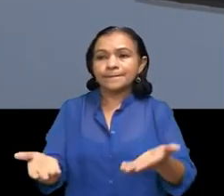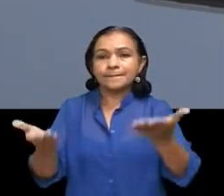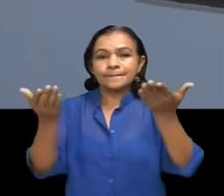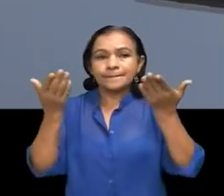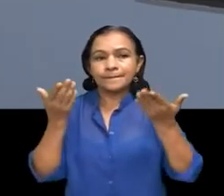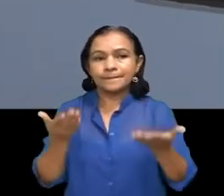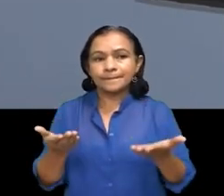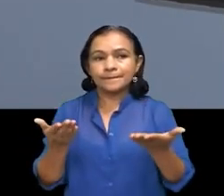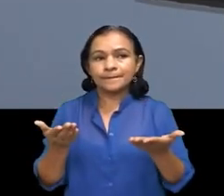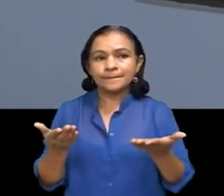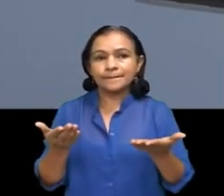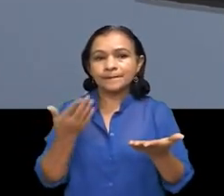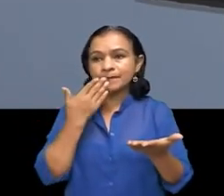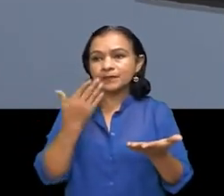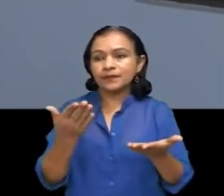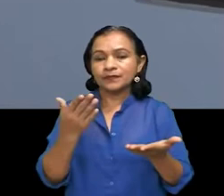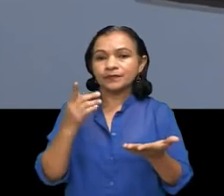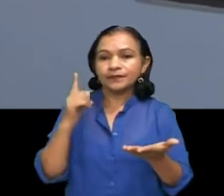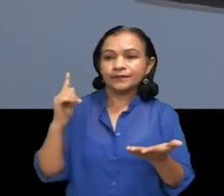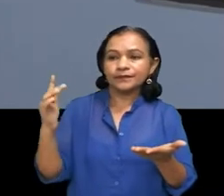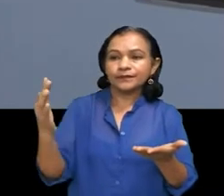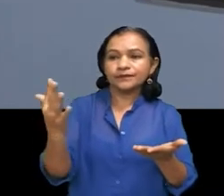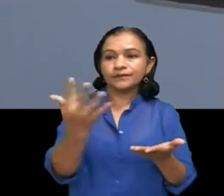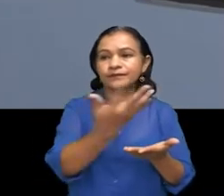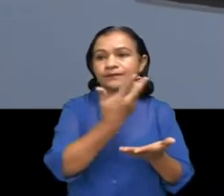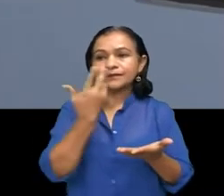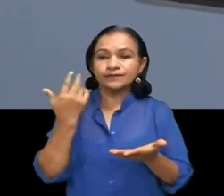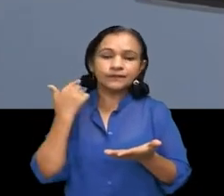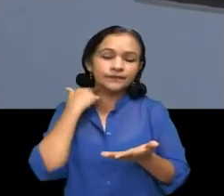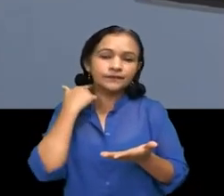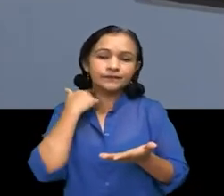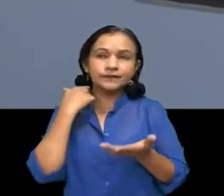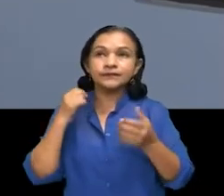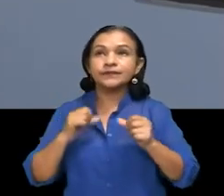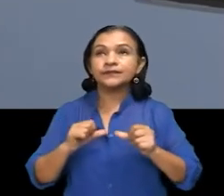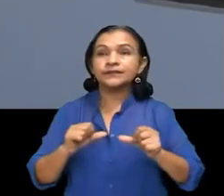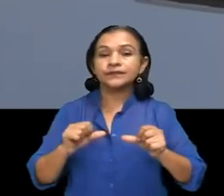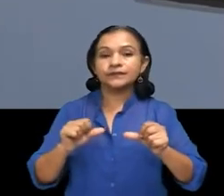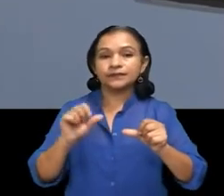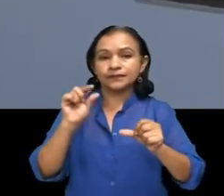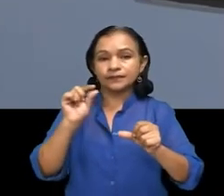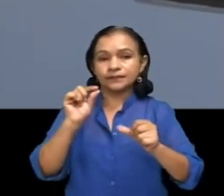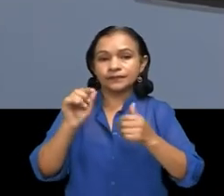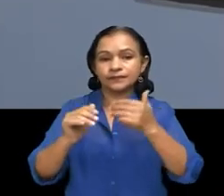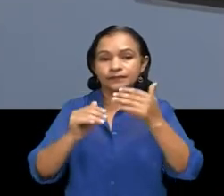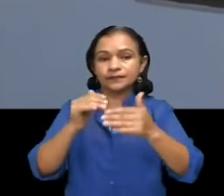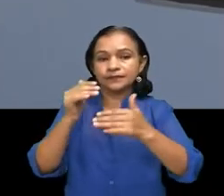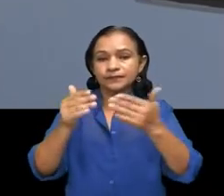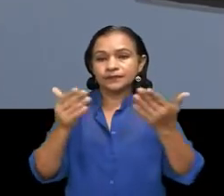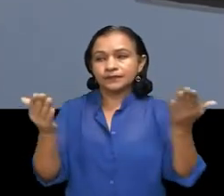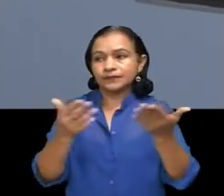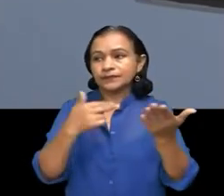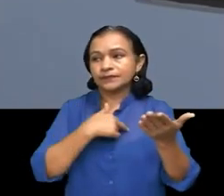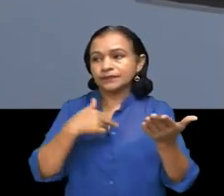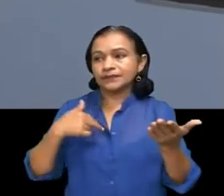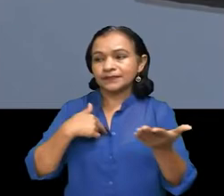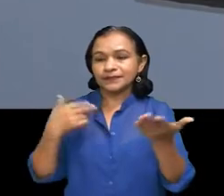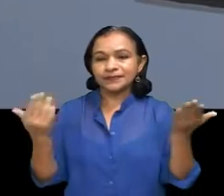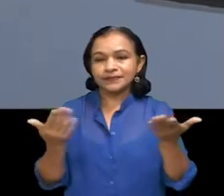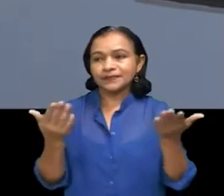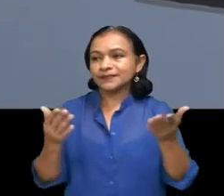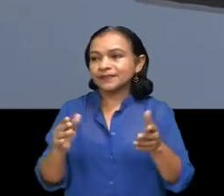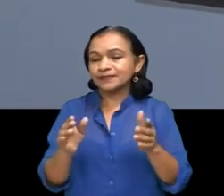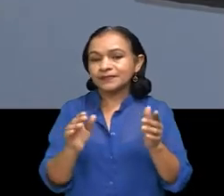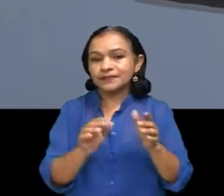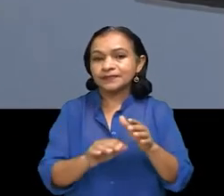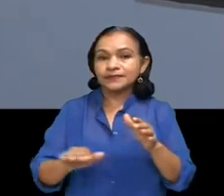es bien positivo. En la parte de los registros, sí hemos avanzado poco a poco y creo que hay todavía